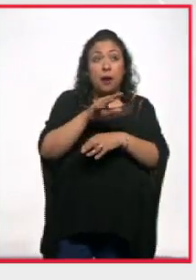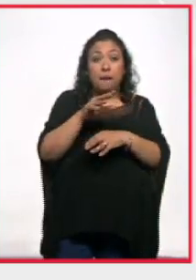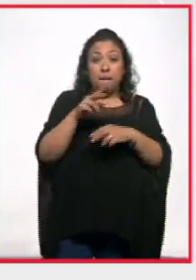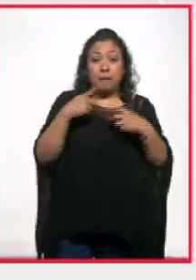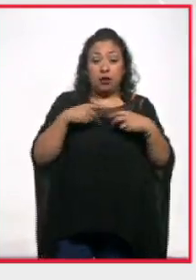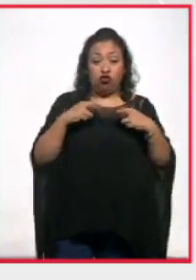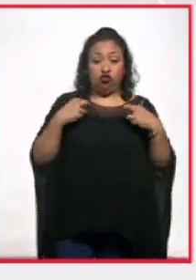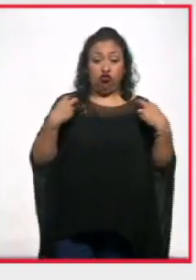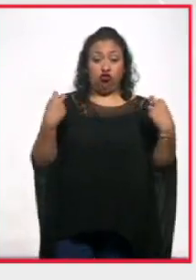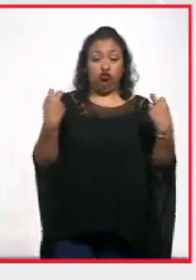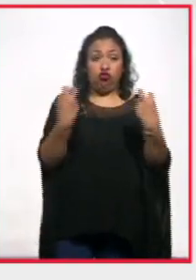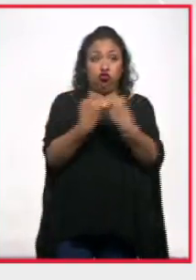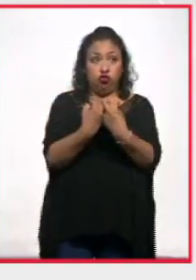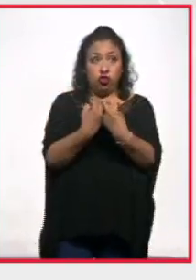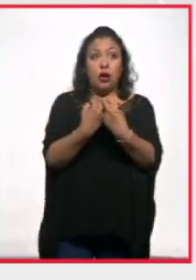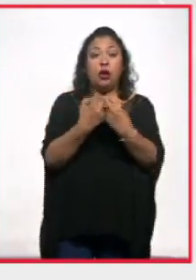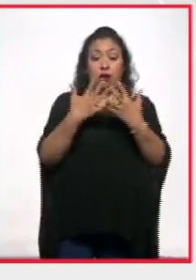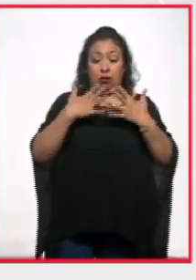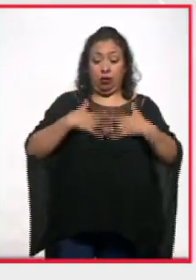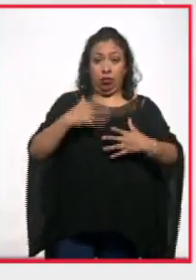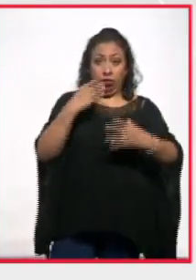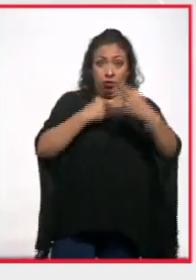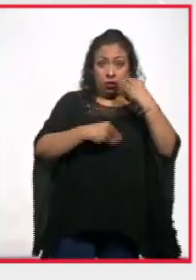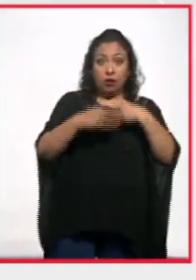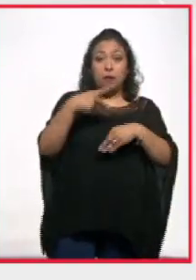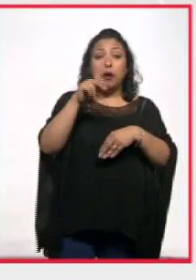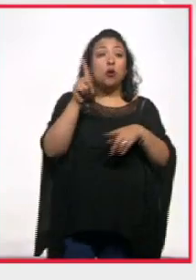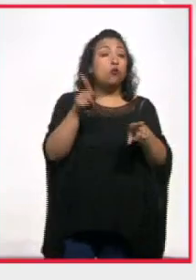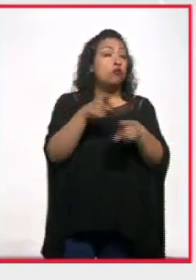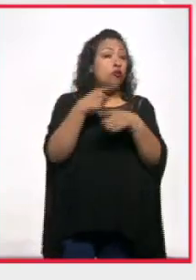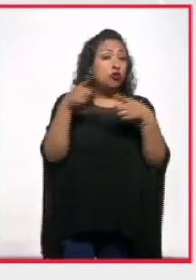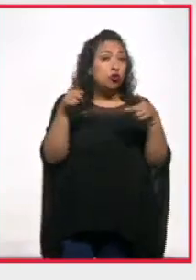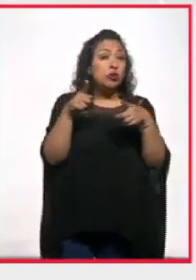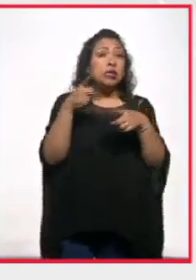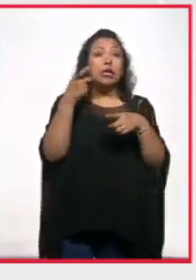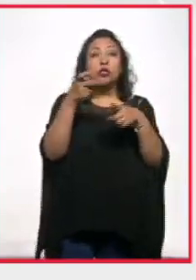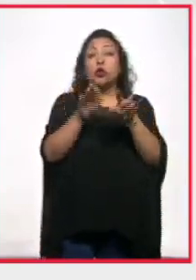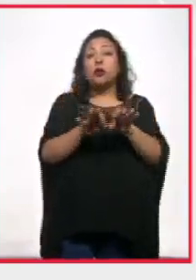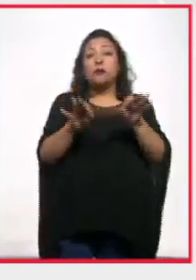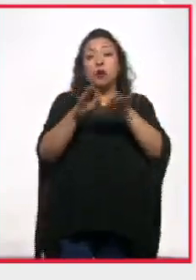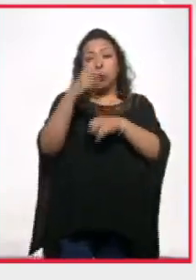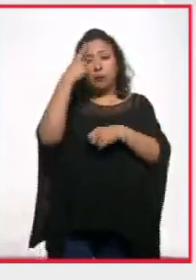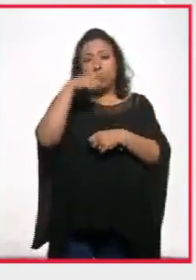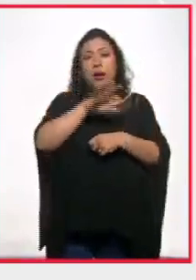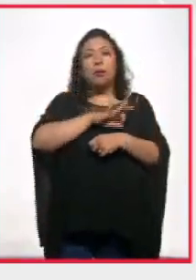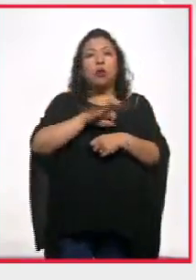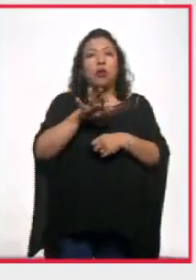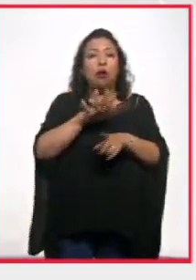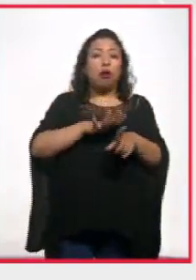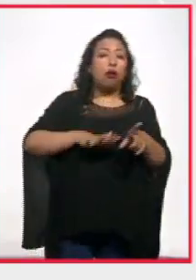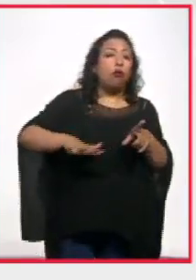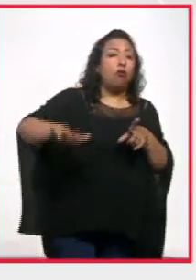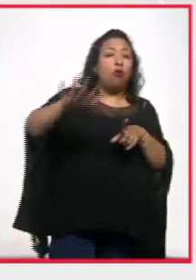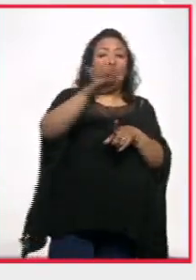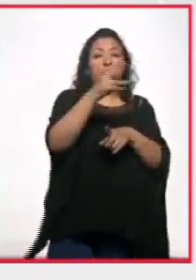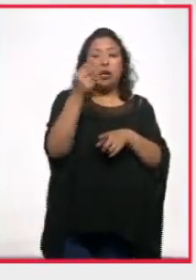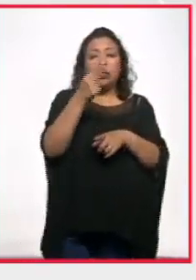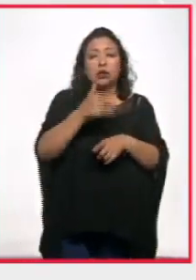público alrededor de este. El vestuario, pero sobre todo la música, son piezas clave para lograr las atmósferas